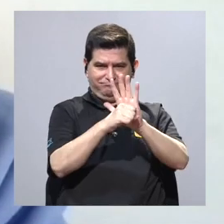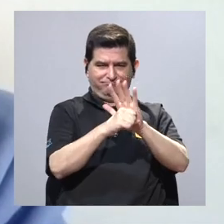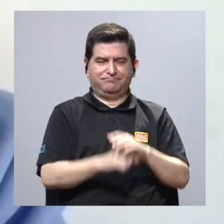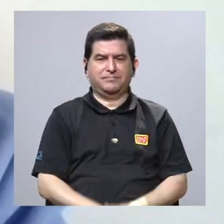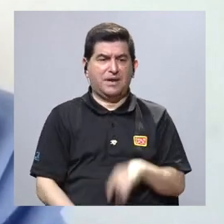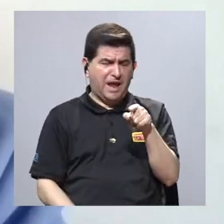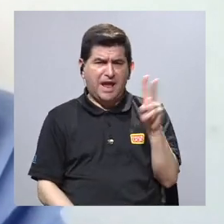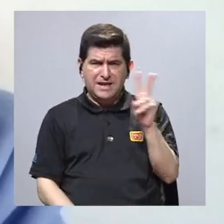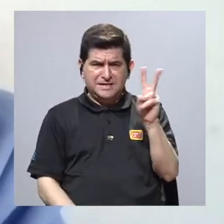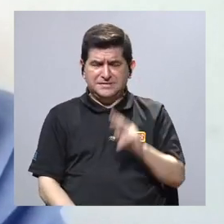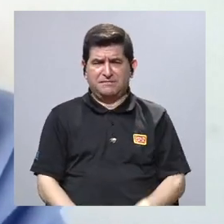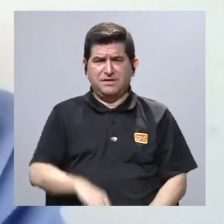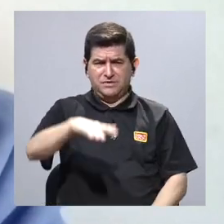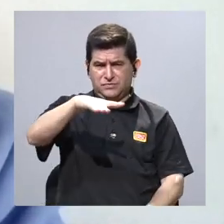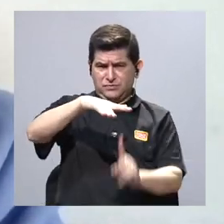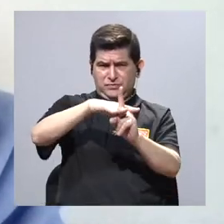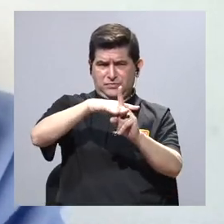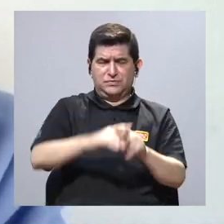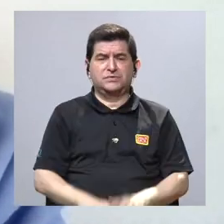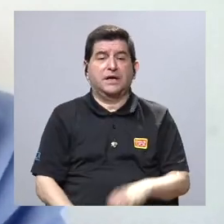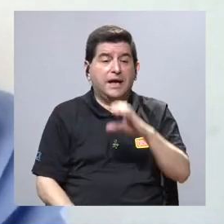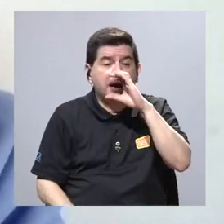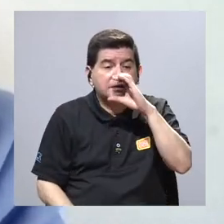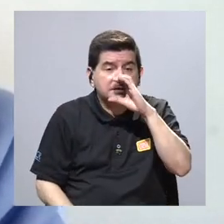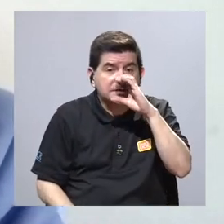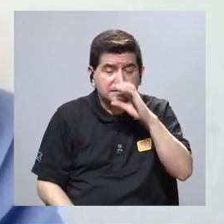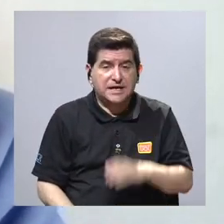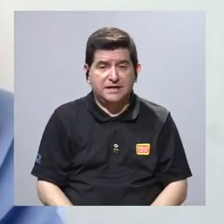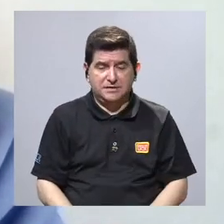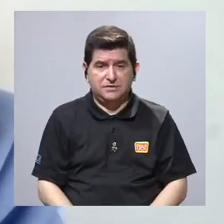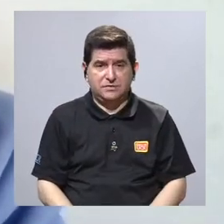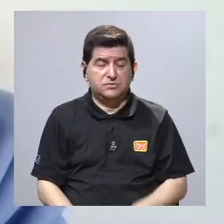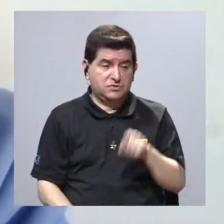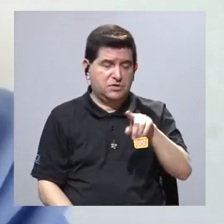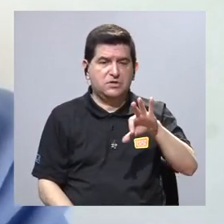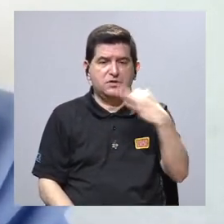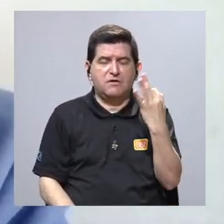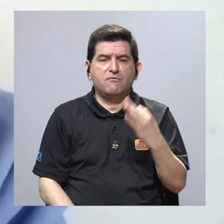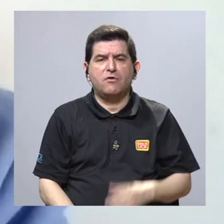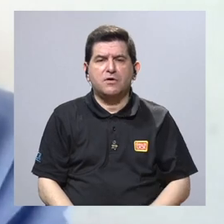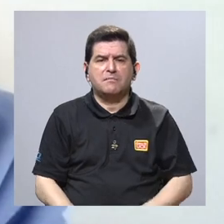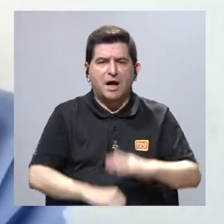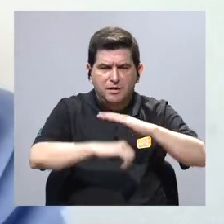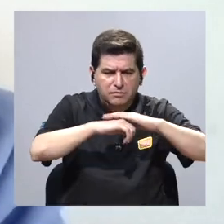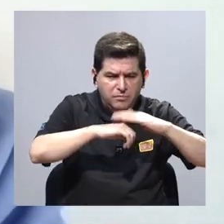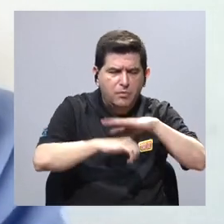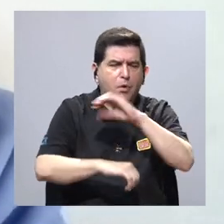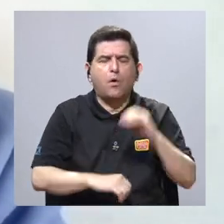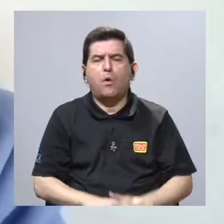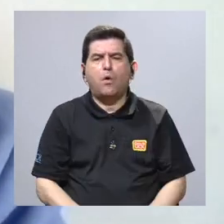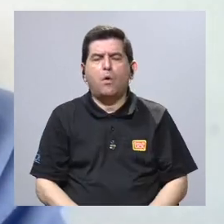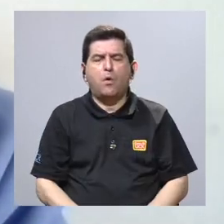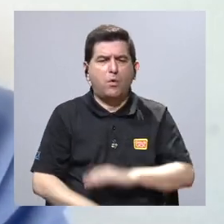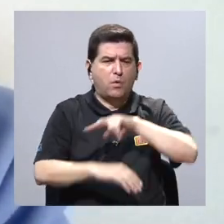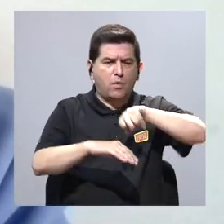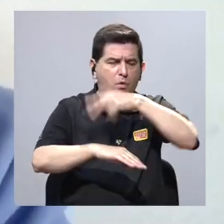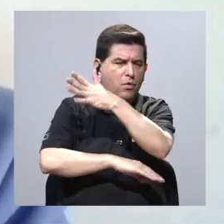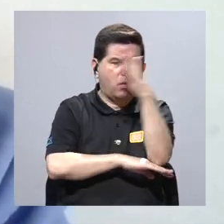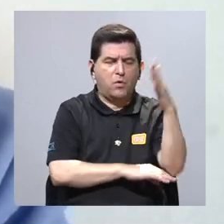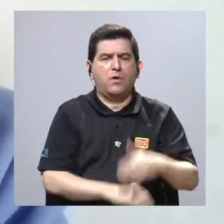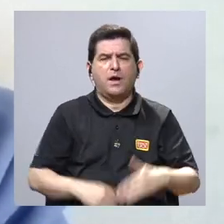son virus que están presentes en cerdos, tanto domésticos como silvestres, en algunos carnívoros